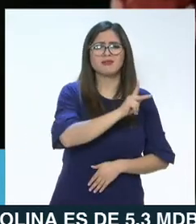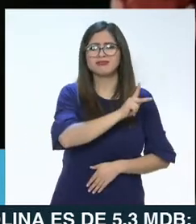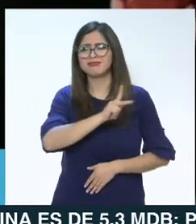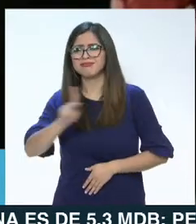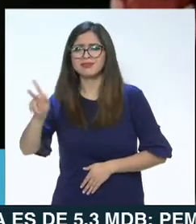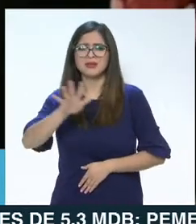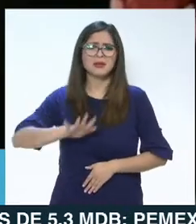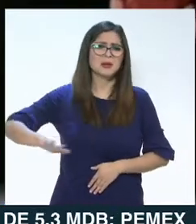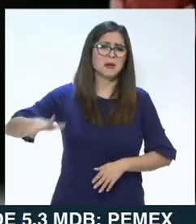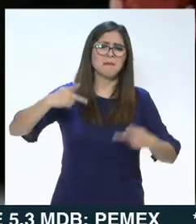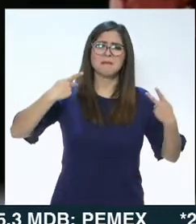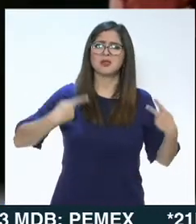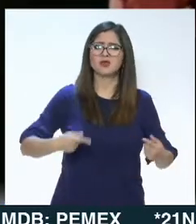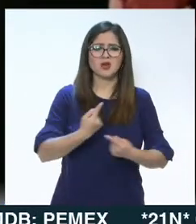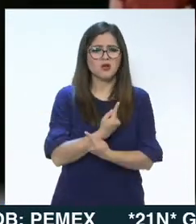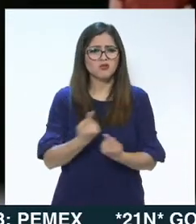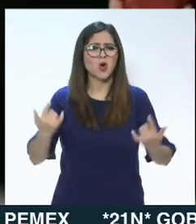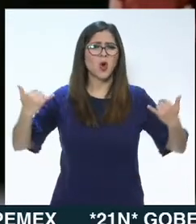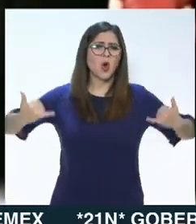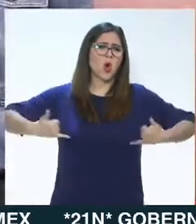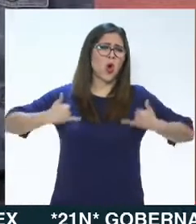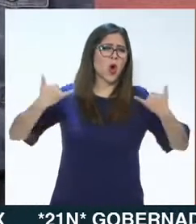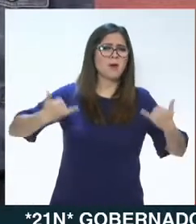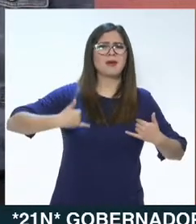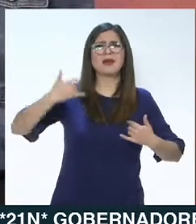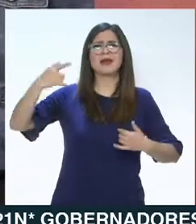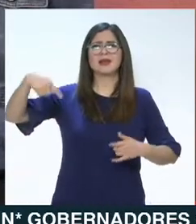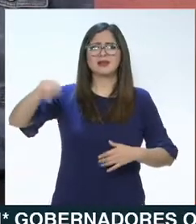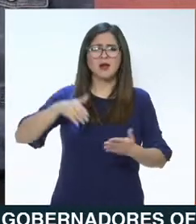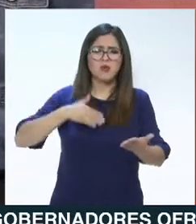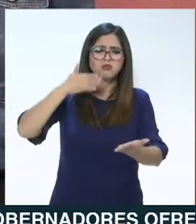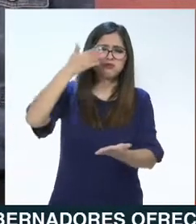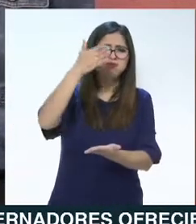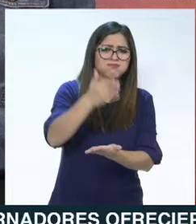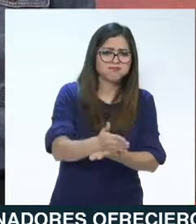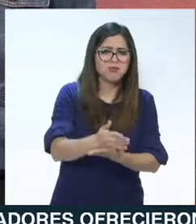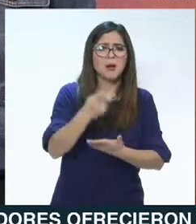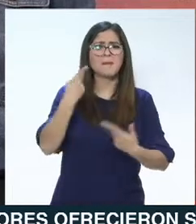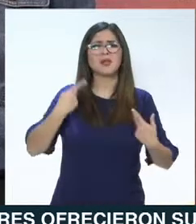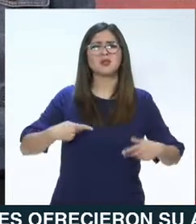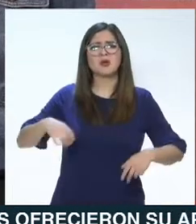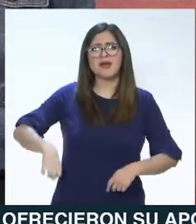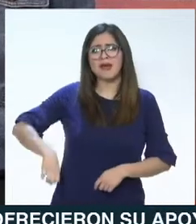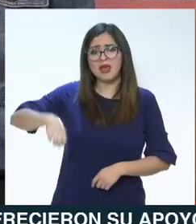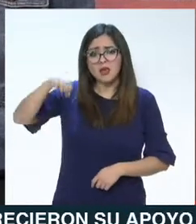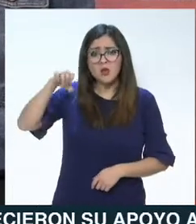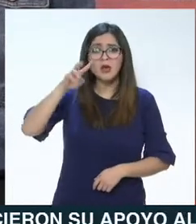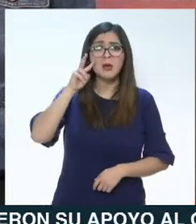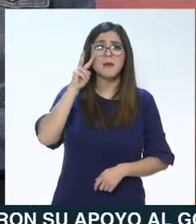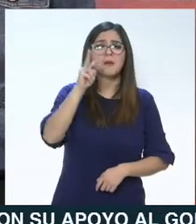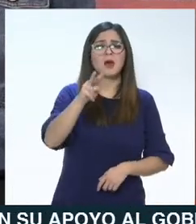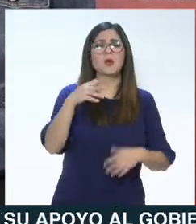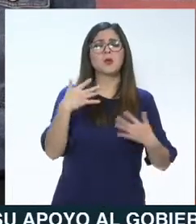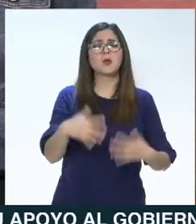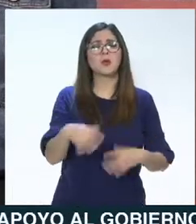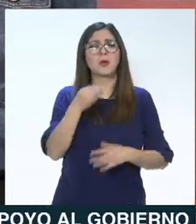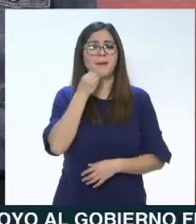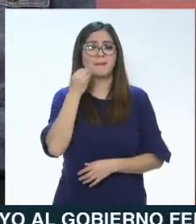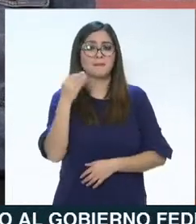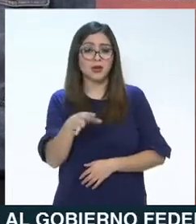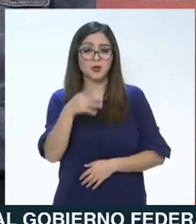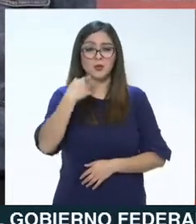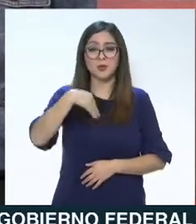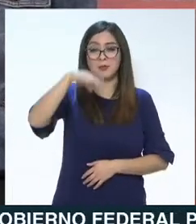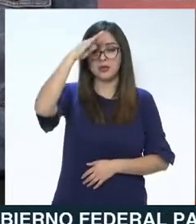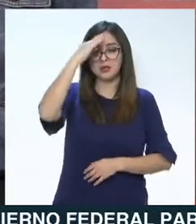general, o sea, pueden ir personas jóvenes y pueden ir adolescentes hasta personas mayores y se la van a pasar muy bien. No es una obra